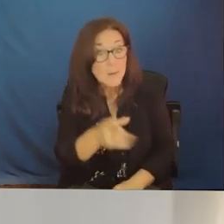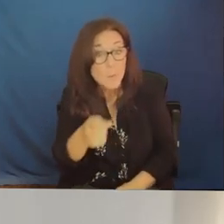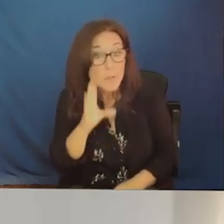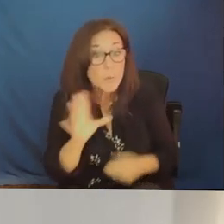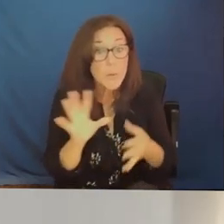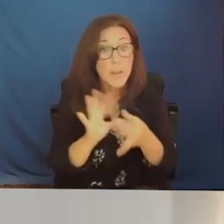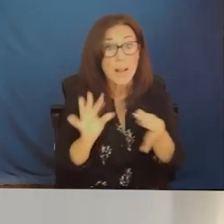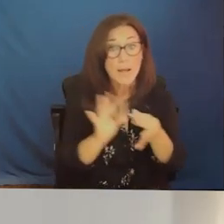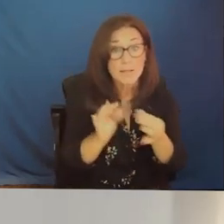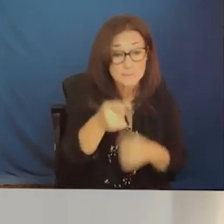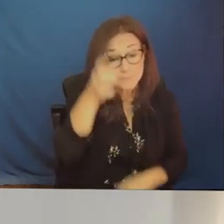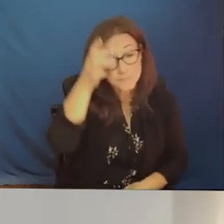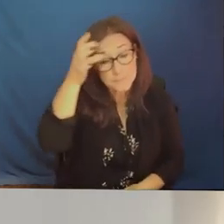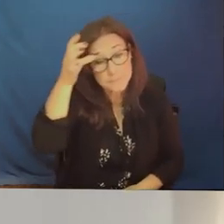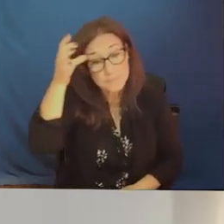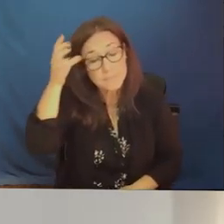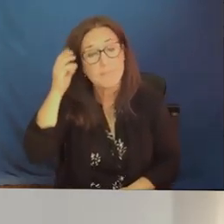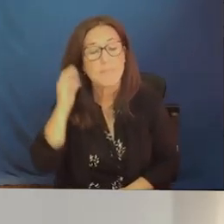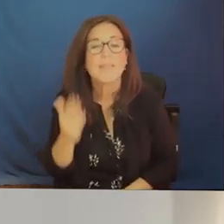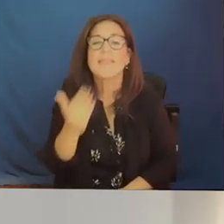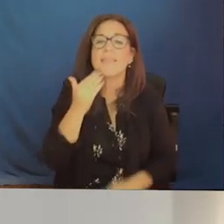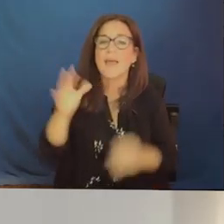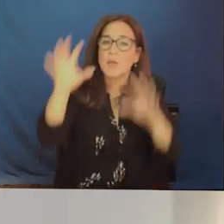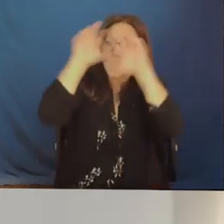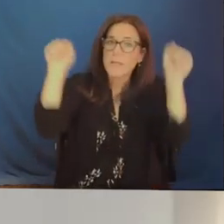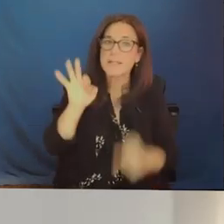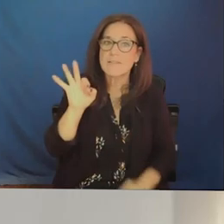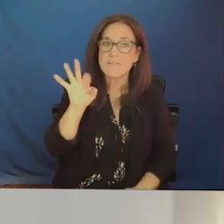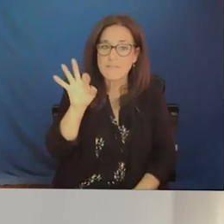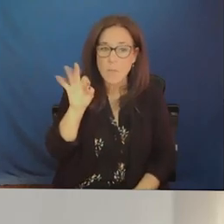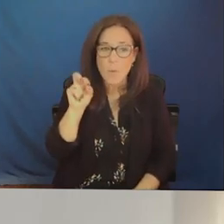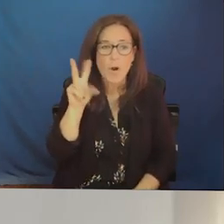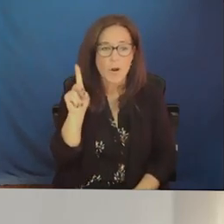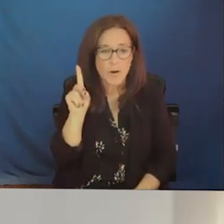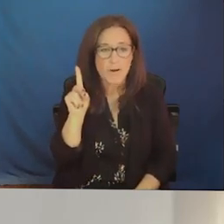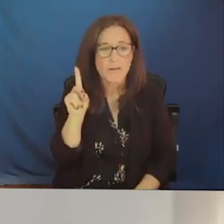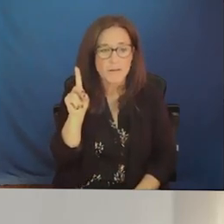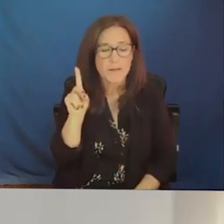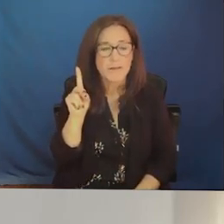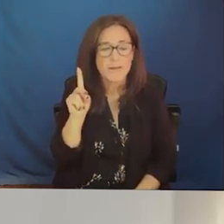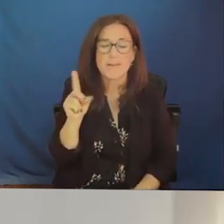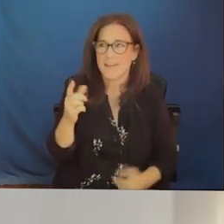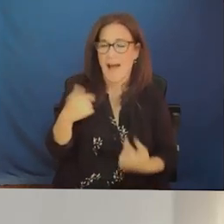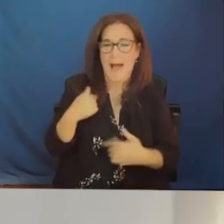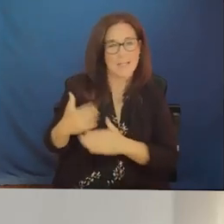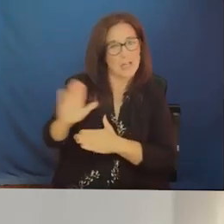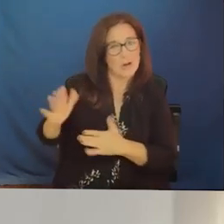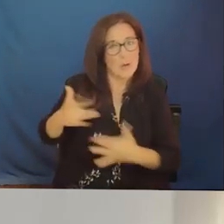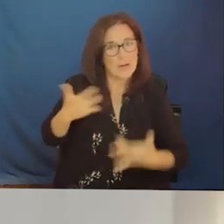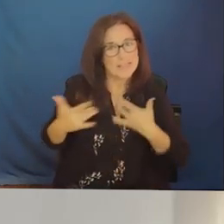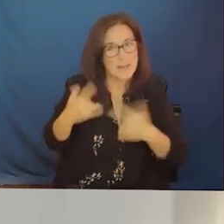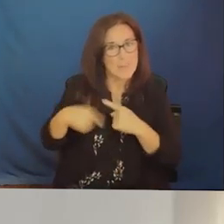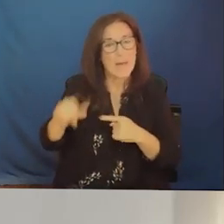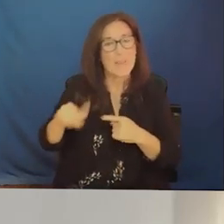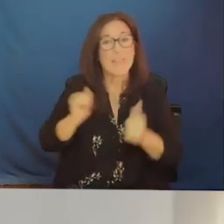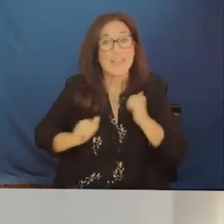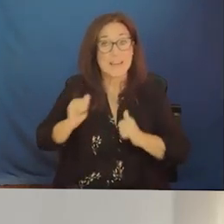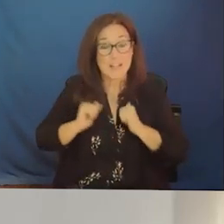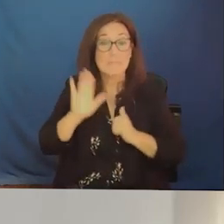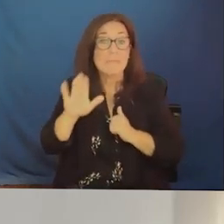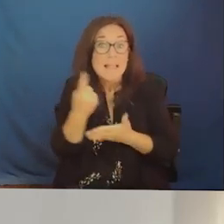desean seguir sí gracias presidenta ford aprecio esto y comparto su entusiasmo acerca de el teatro la semana pasada